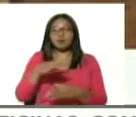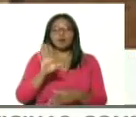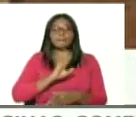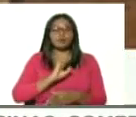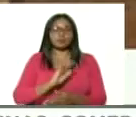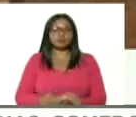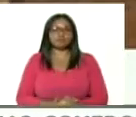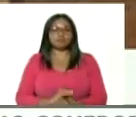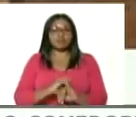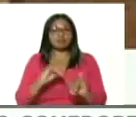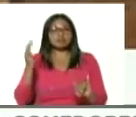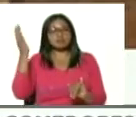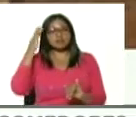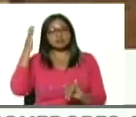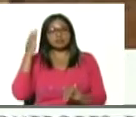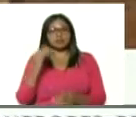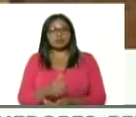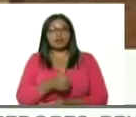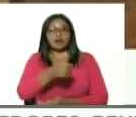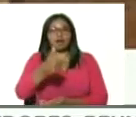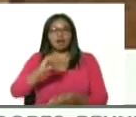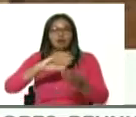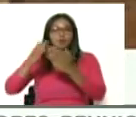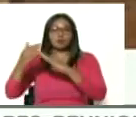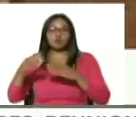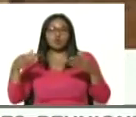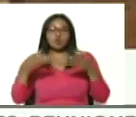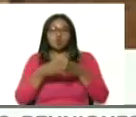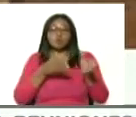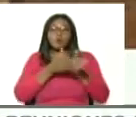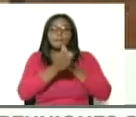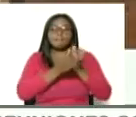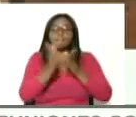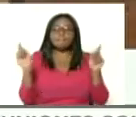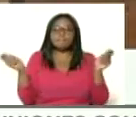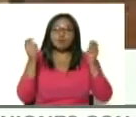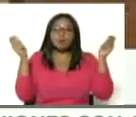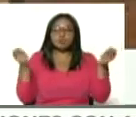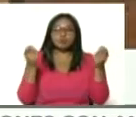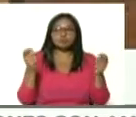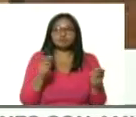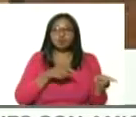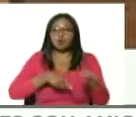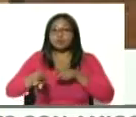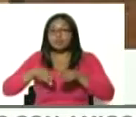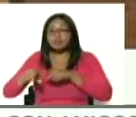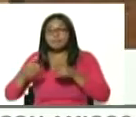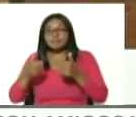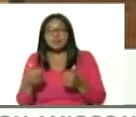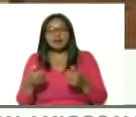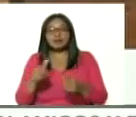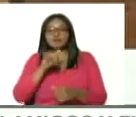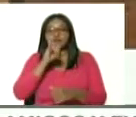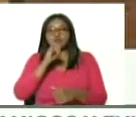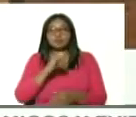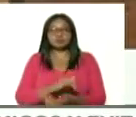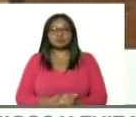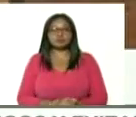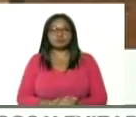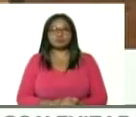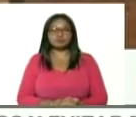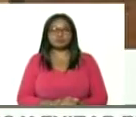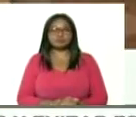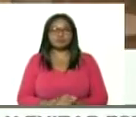saben entonces, cada comuna un equipo promotor. Vamos a coordinar bien la información. Héctor